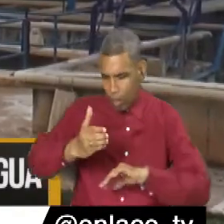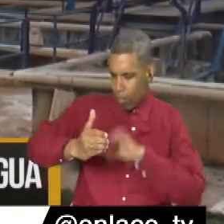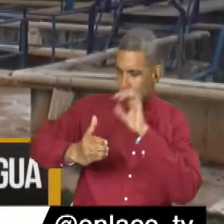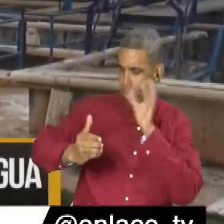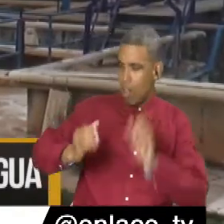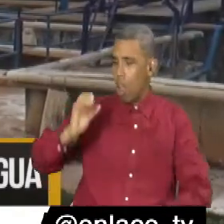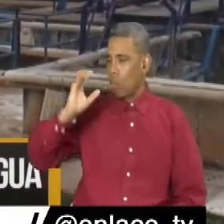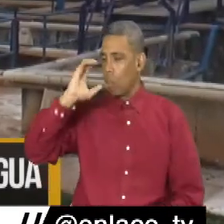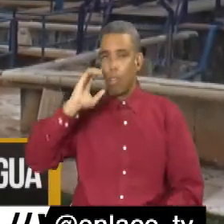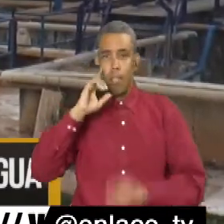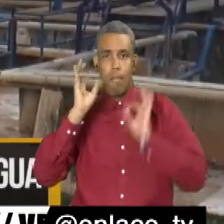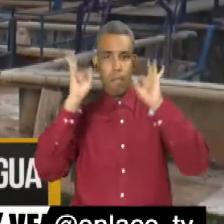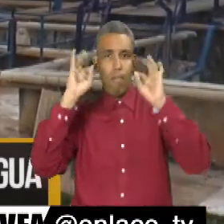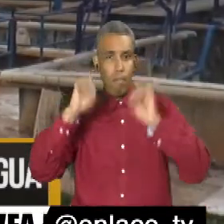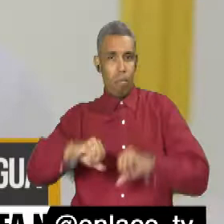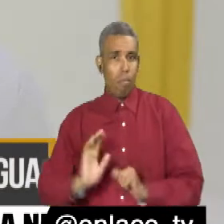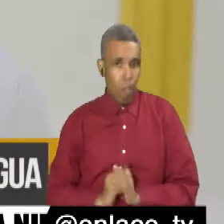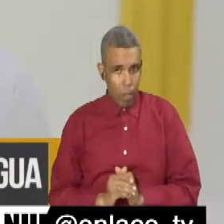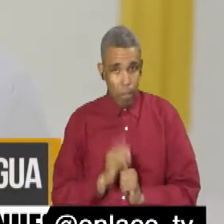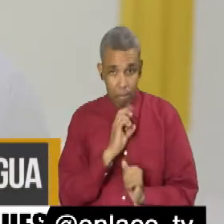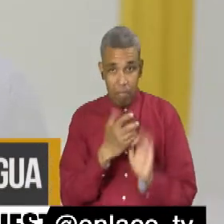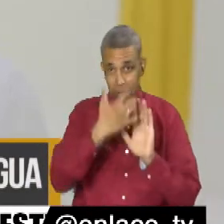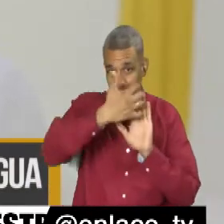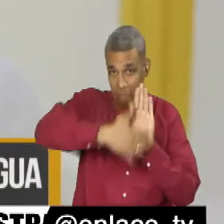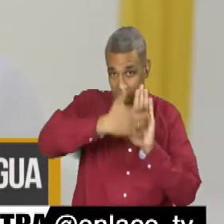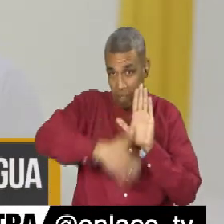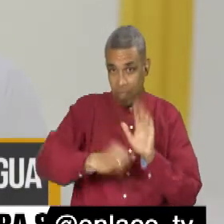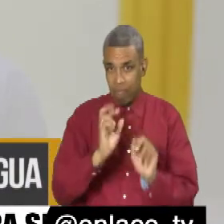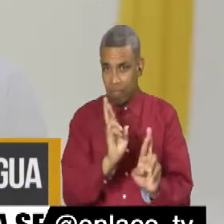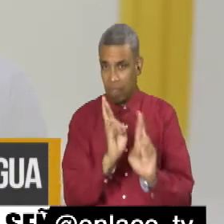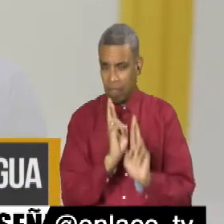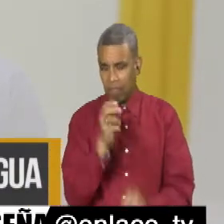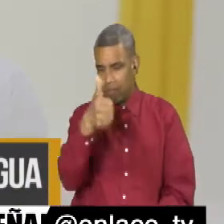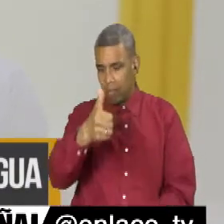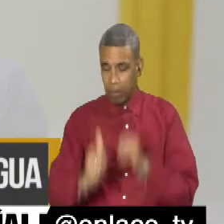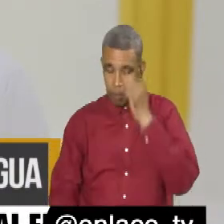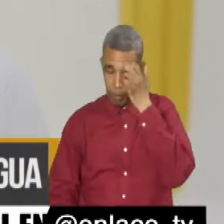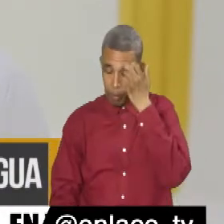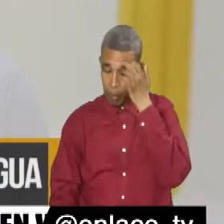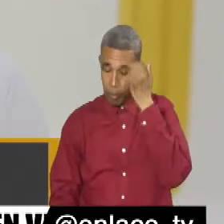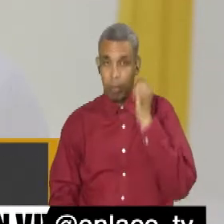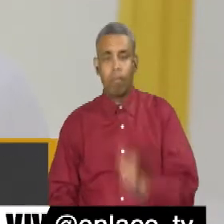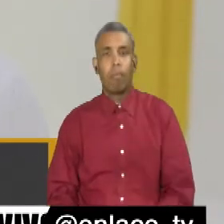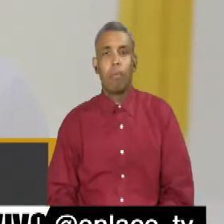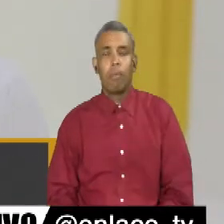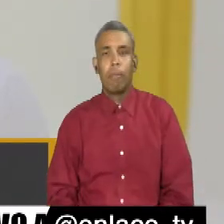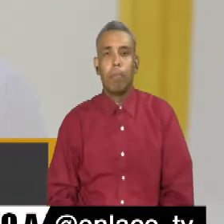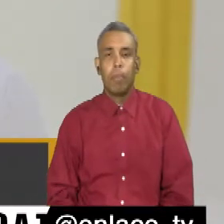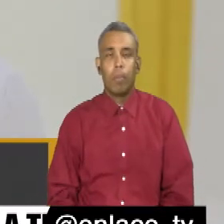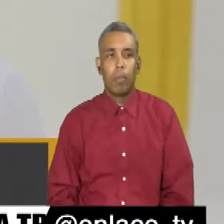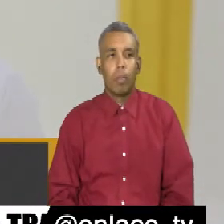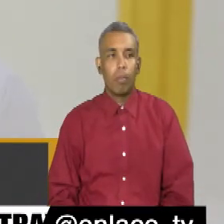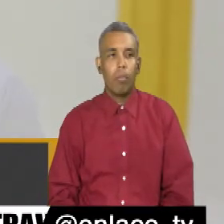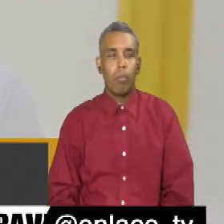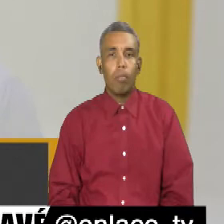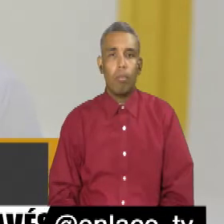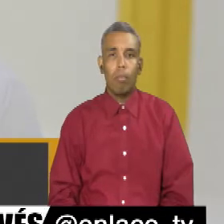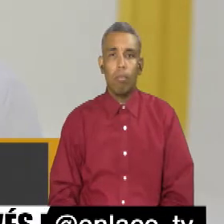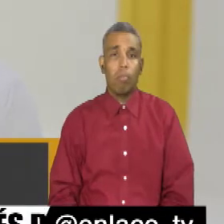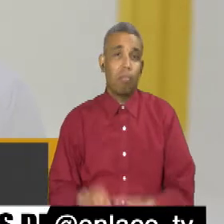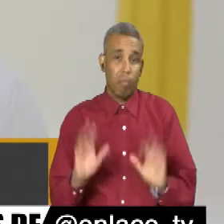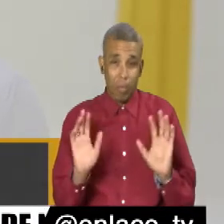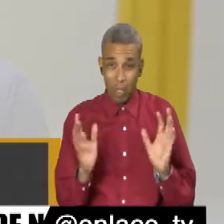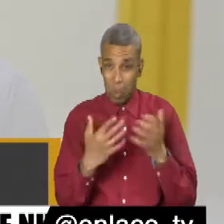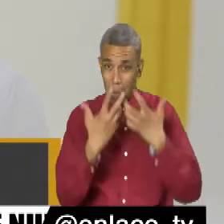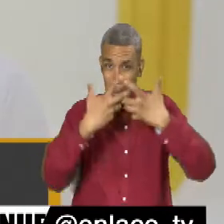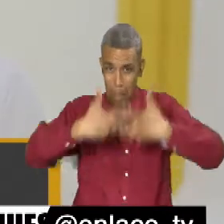los estándares pertinentes para su consumo. El agua de abastecimiento y el agua que estamos en este momento entregando a la